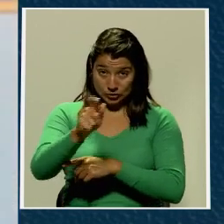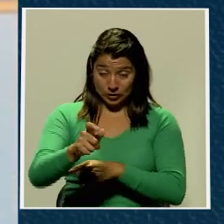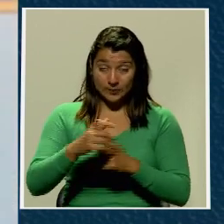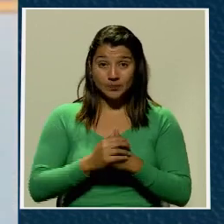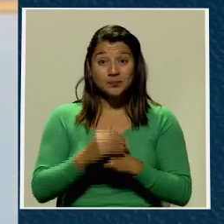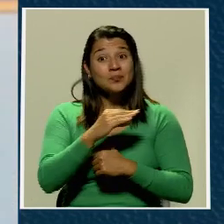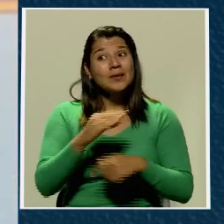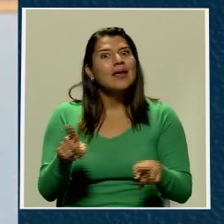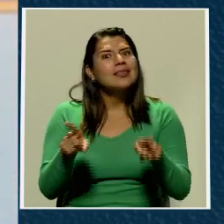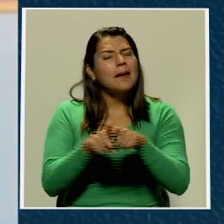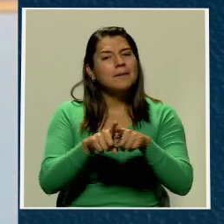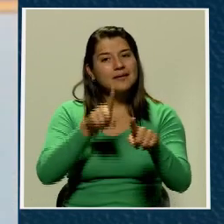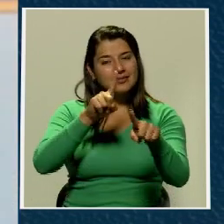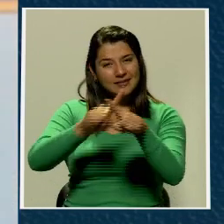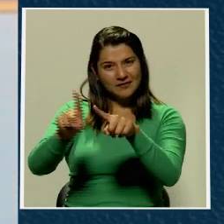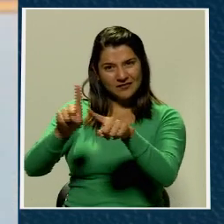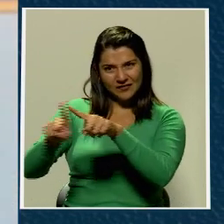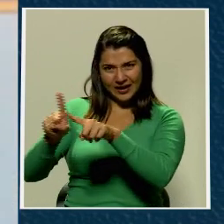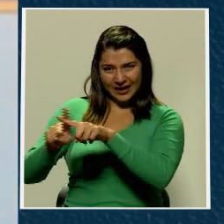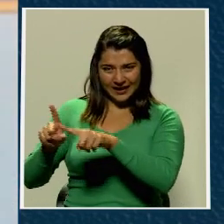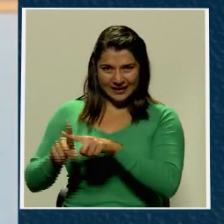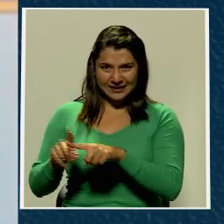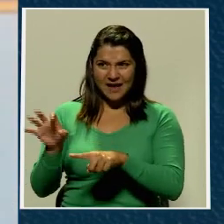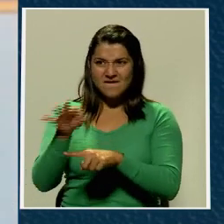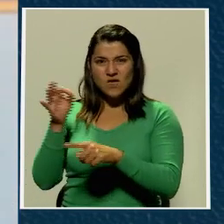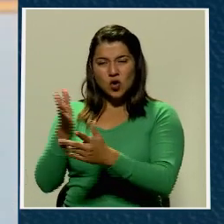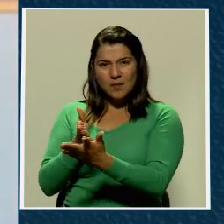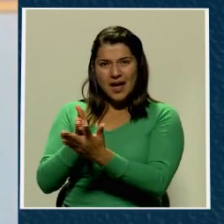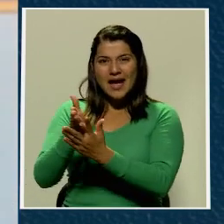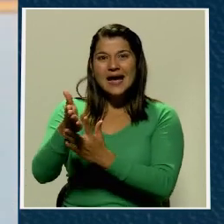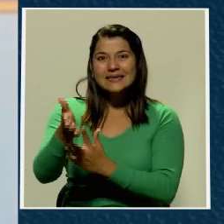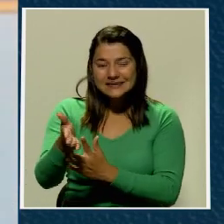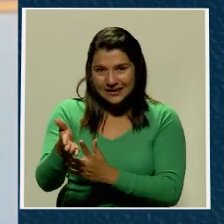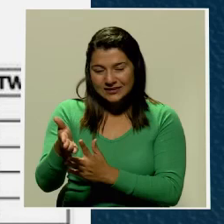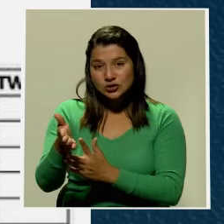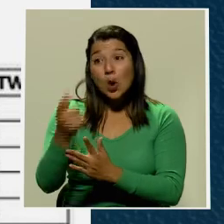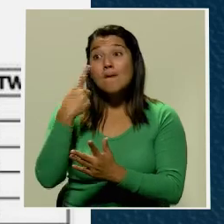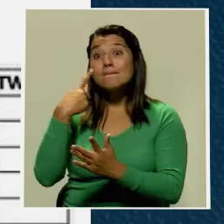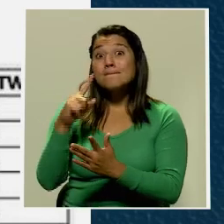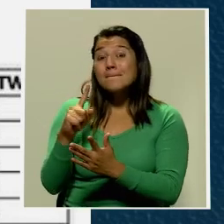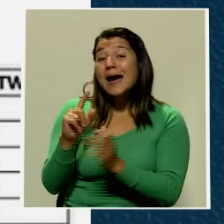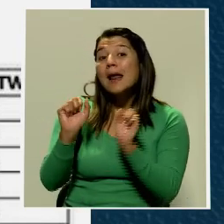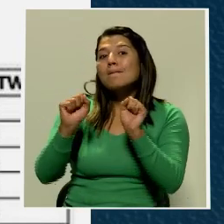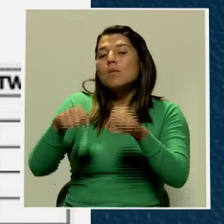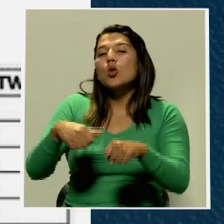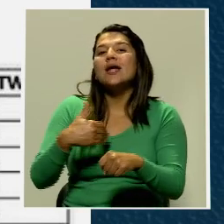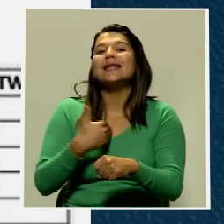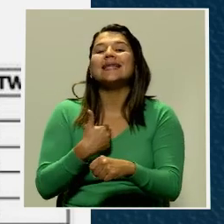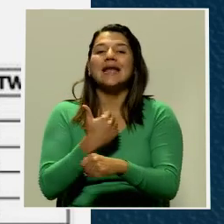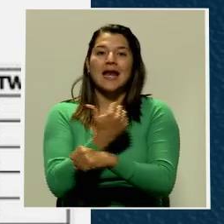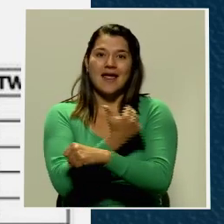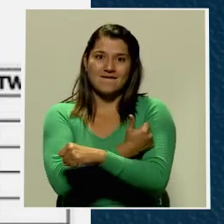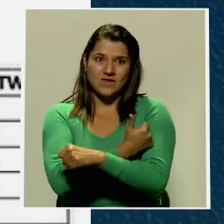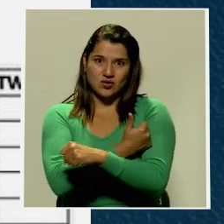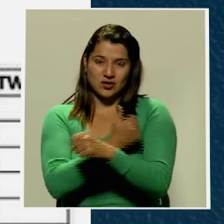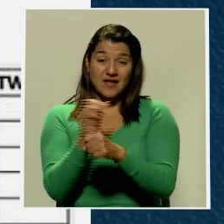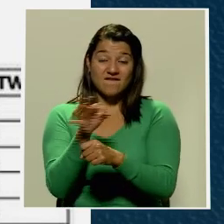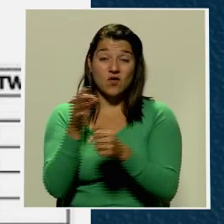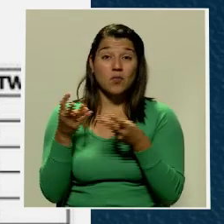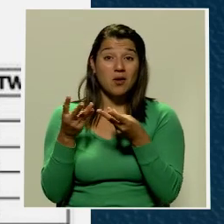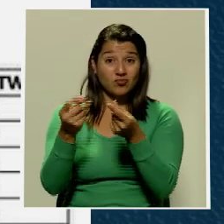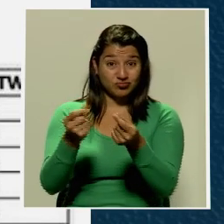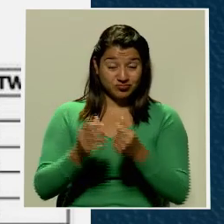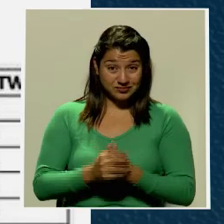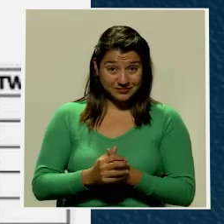los distintos niveles de acceso a la pronta distribución de estas valiosas medicinas son